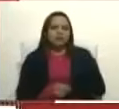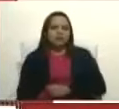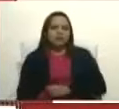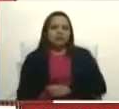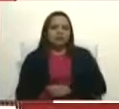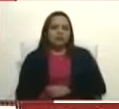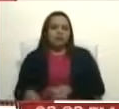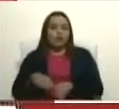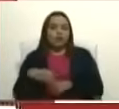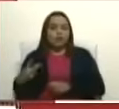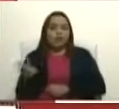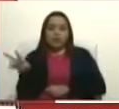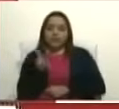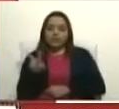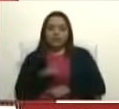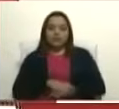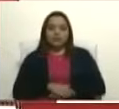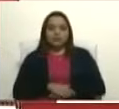Fuera de Venezuela.